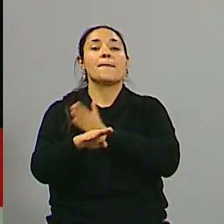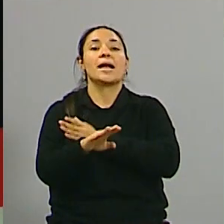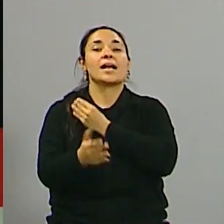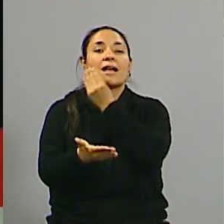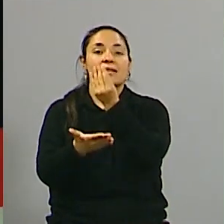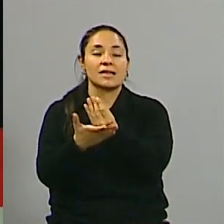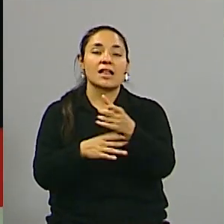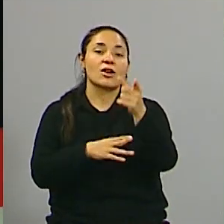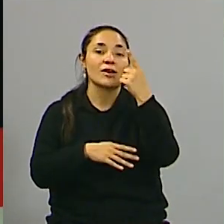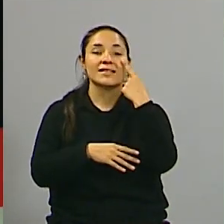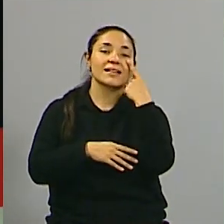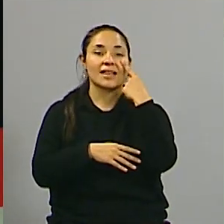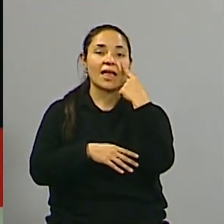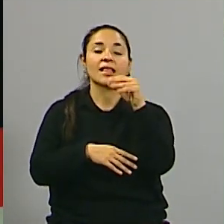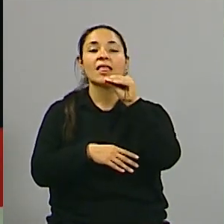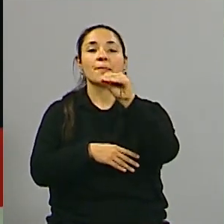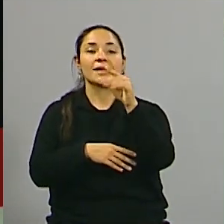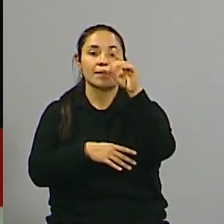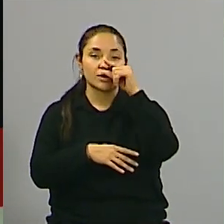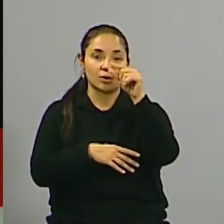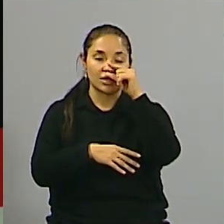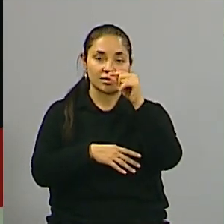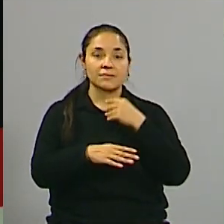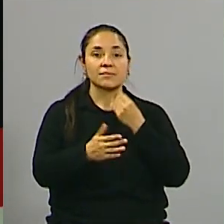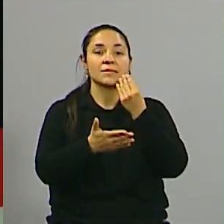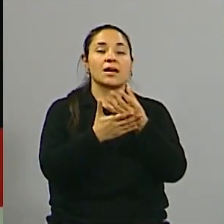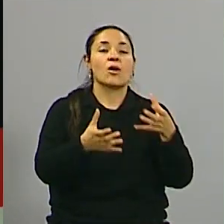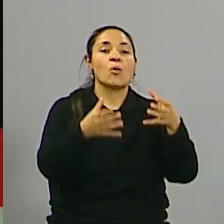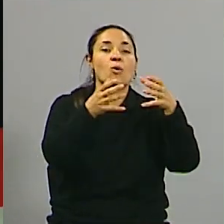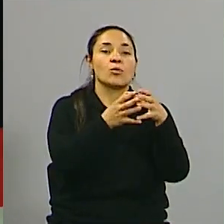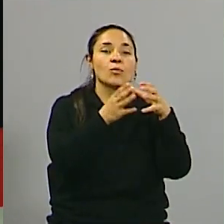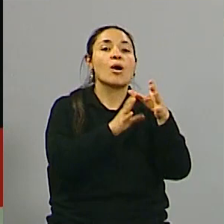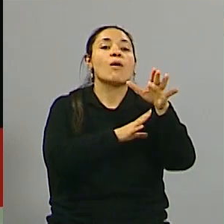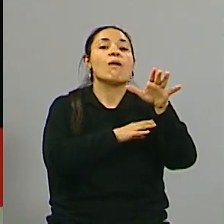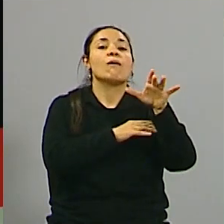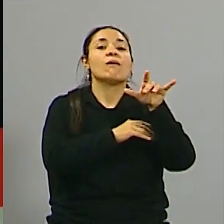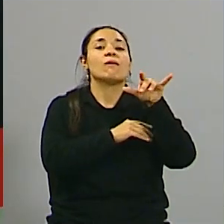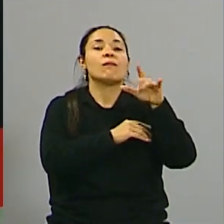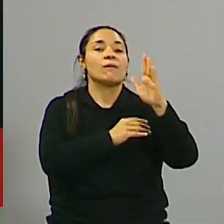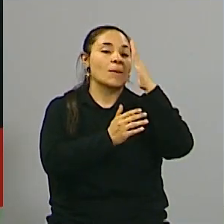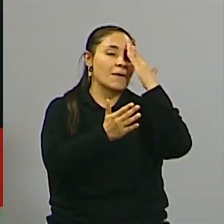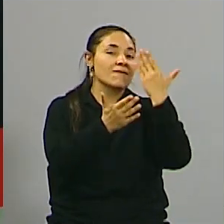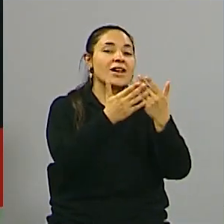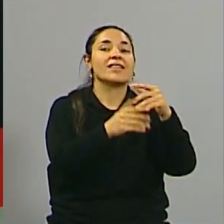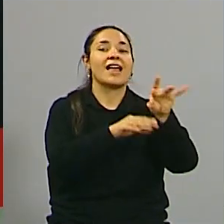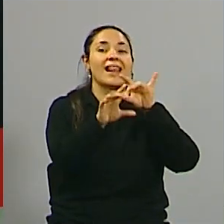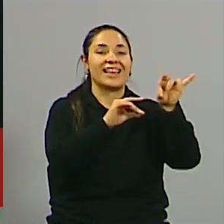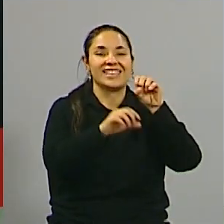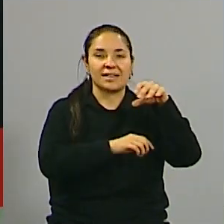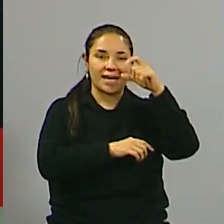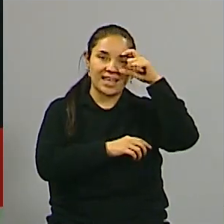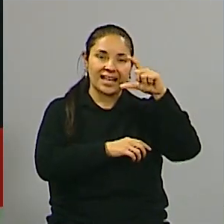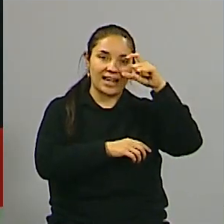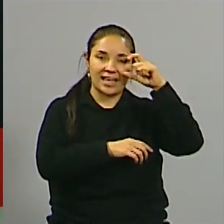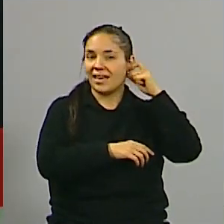a intendente por el Departamento de Las Heras. Es precandidato por el Frente Elegí. Hablamos de Carlos Gallo, que lo conocemos aquí en la provincia de Mendoza porque es jefe de